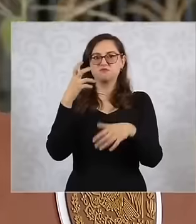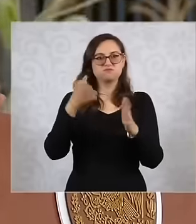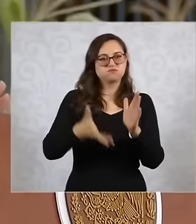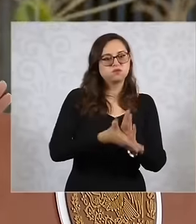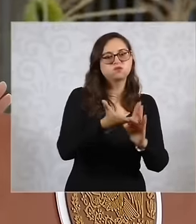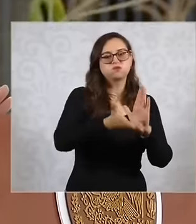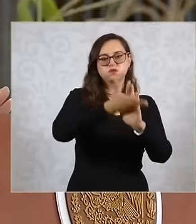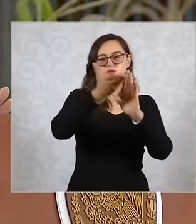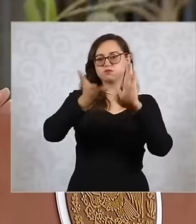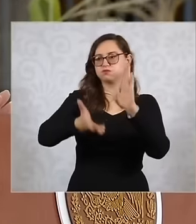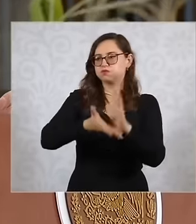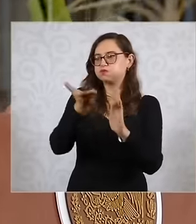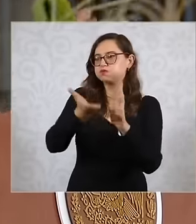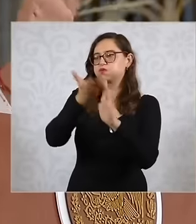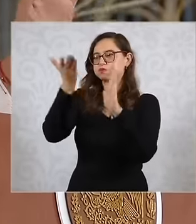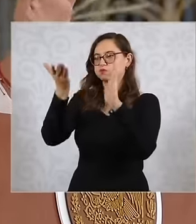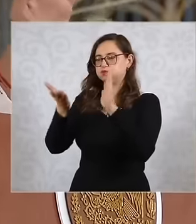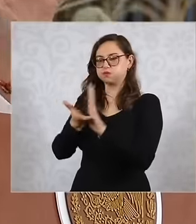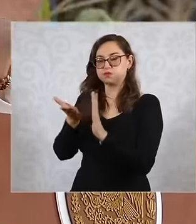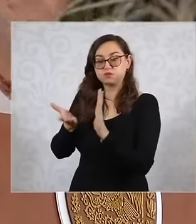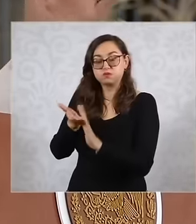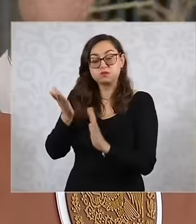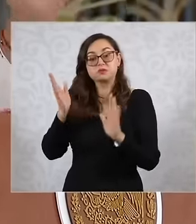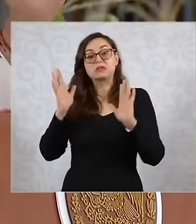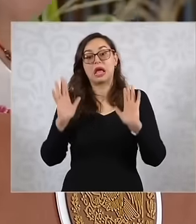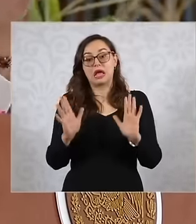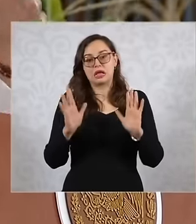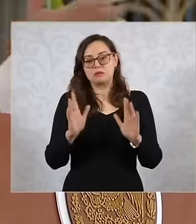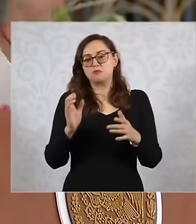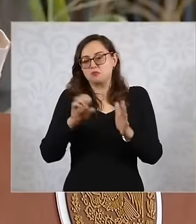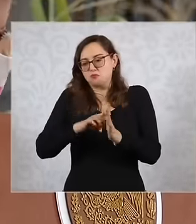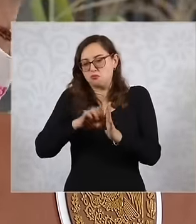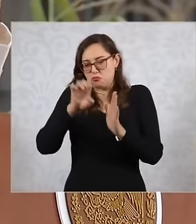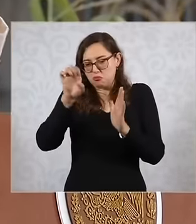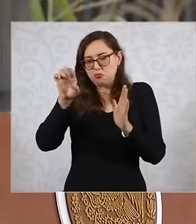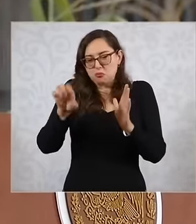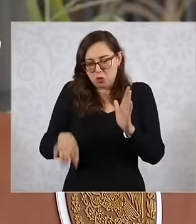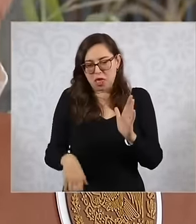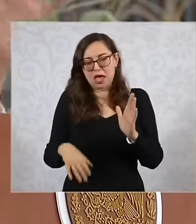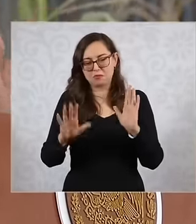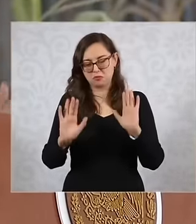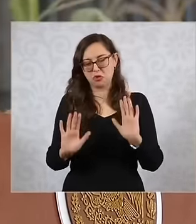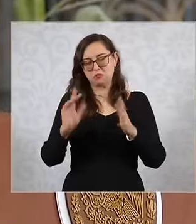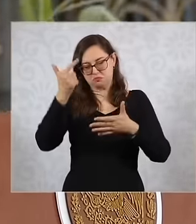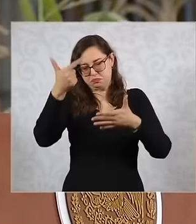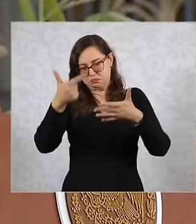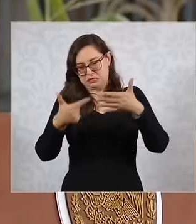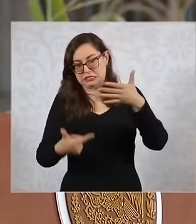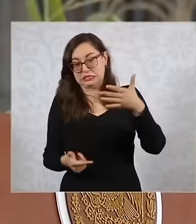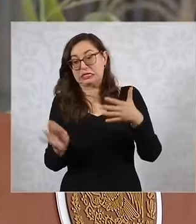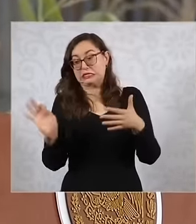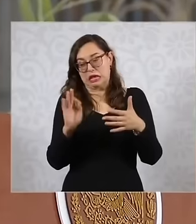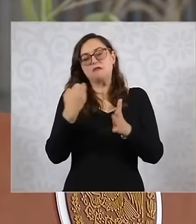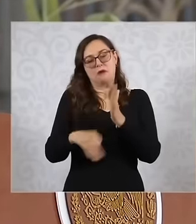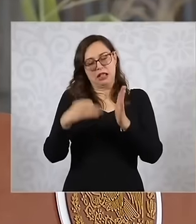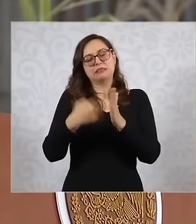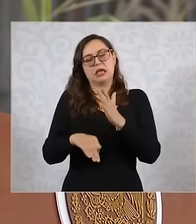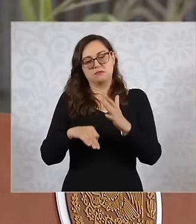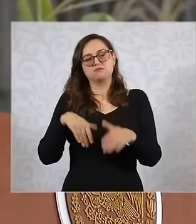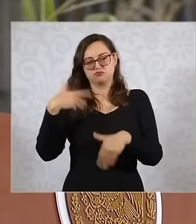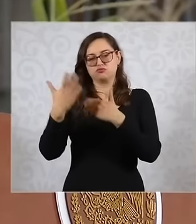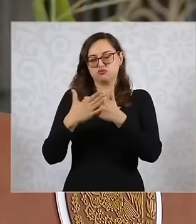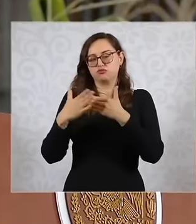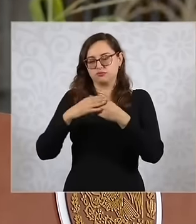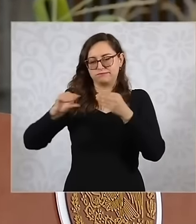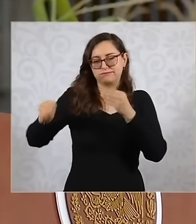Aquí van algunas. Si me faltan ya en el sexenio, las iremos mejorando. En